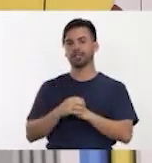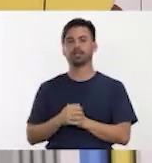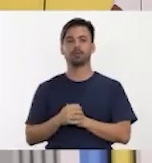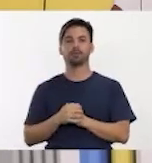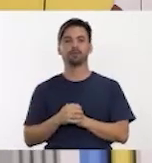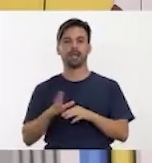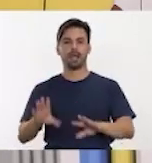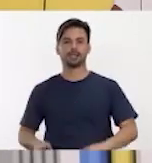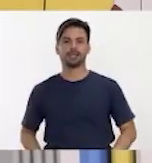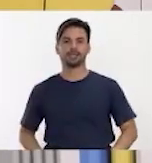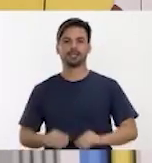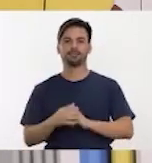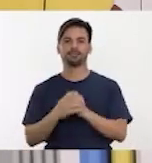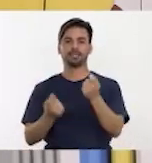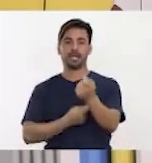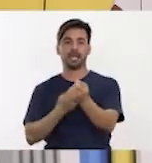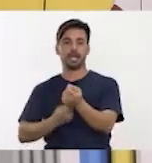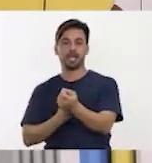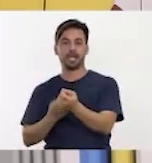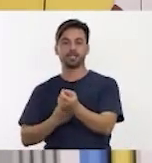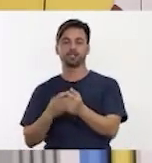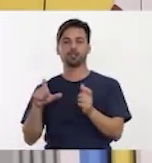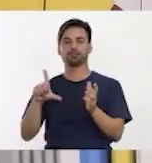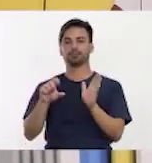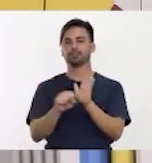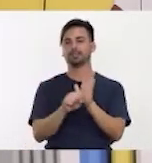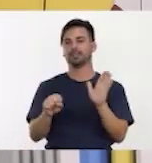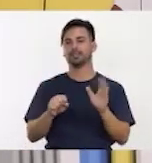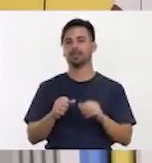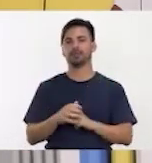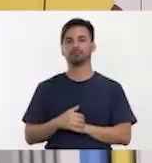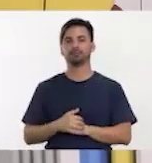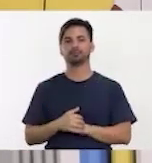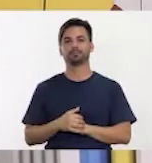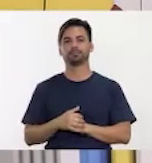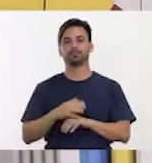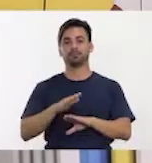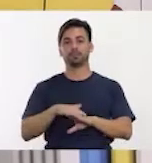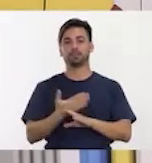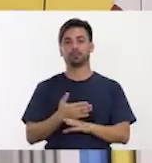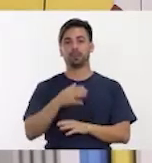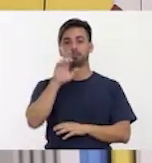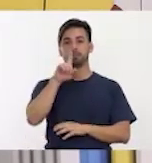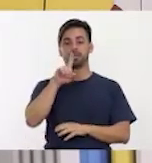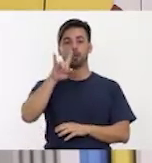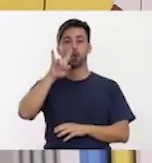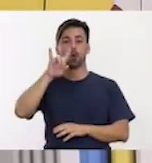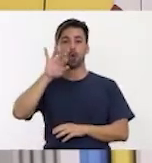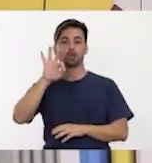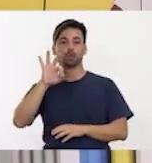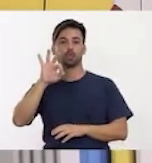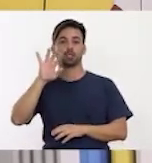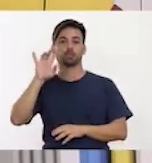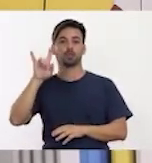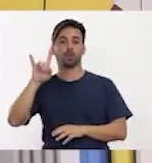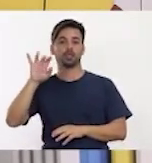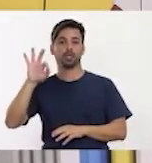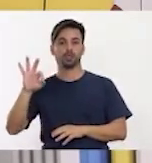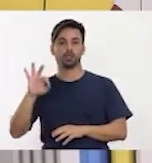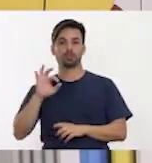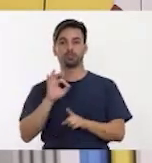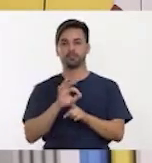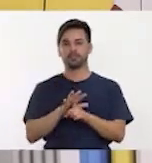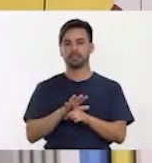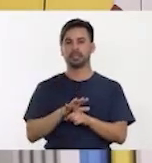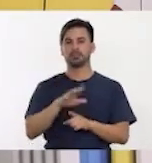licenciado. Por lo tanto, entre finales de 1898 y principios de